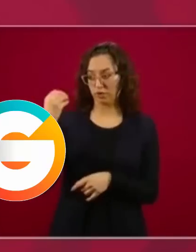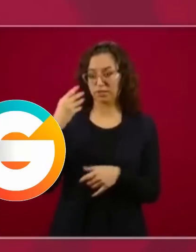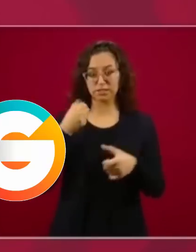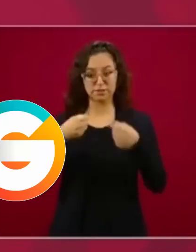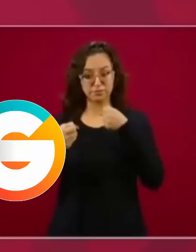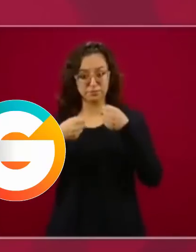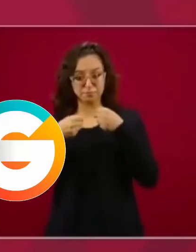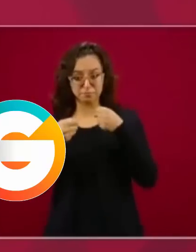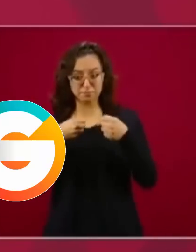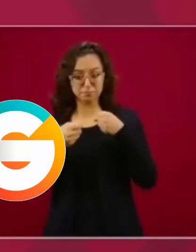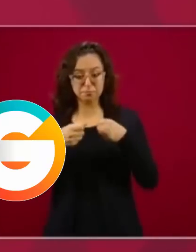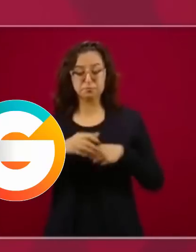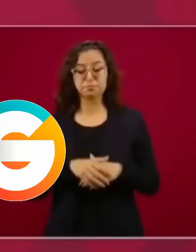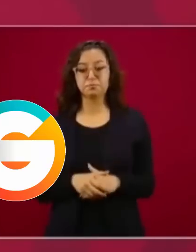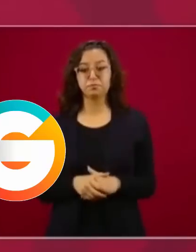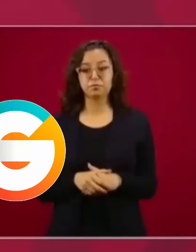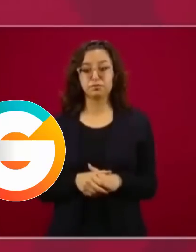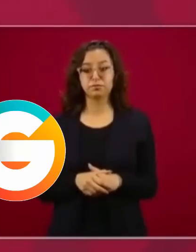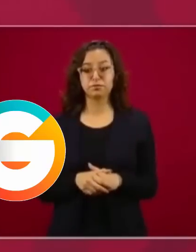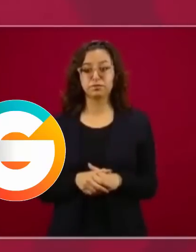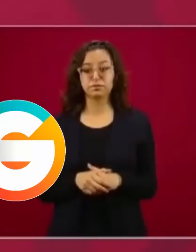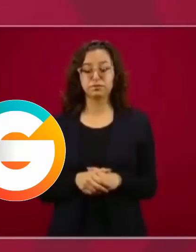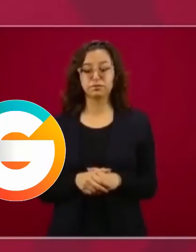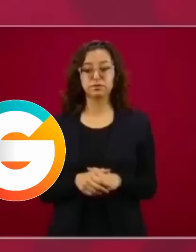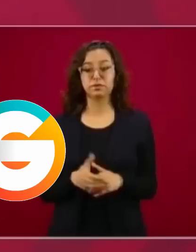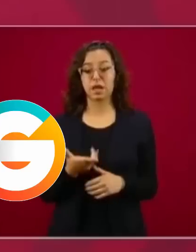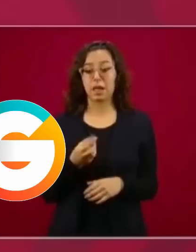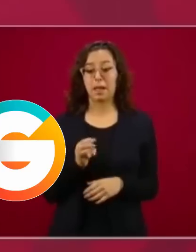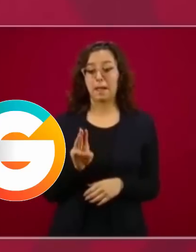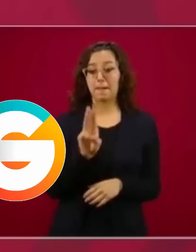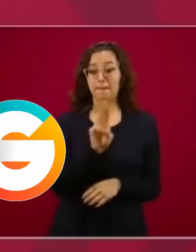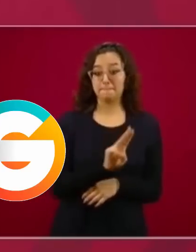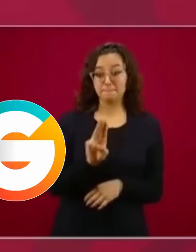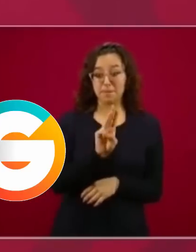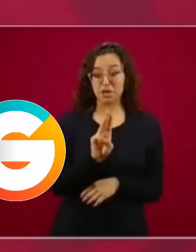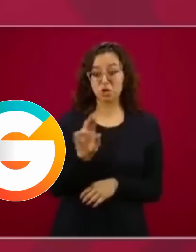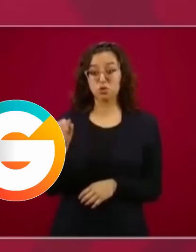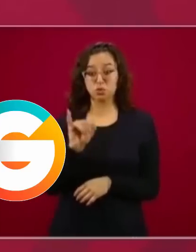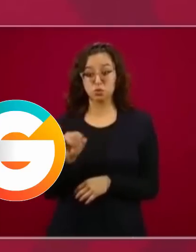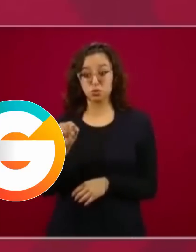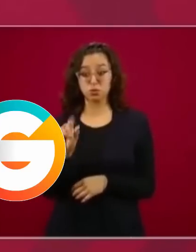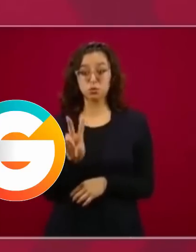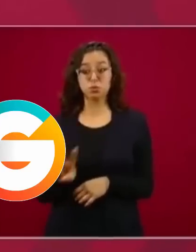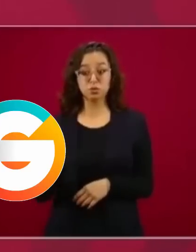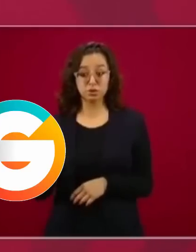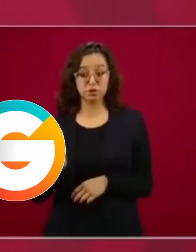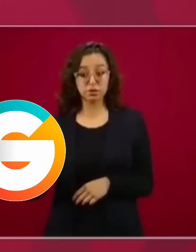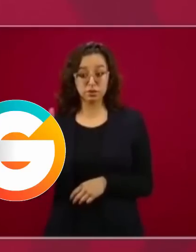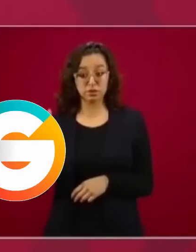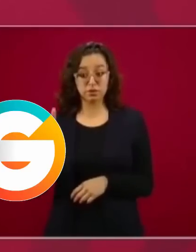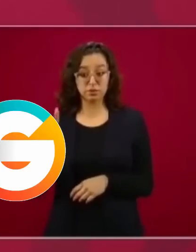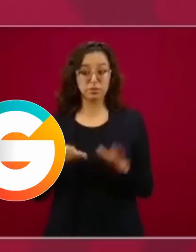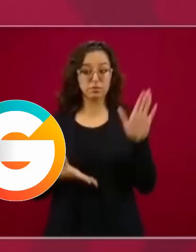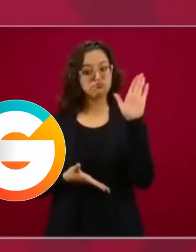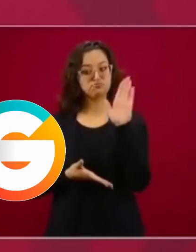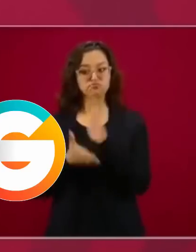prensa, y miércoles, jueves y viernes vamos